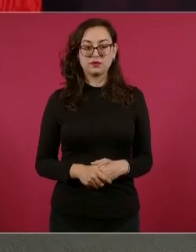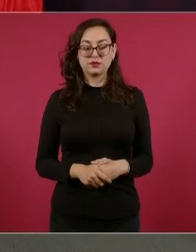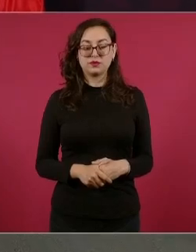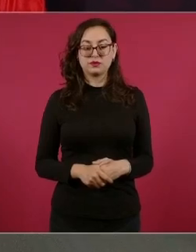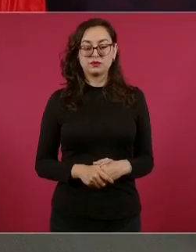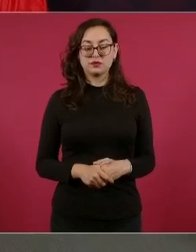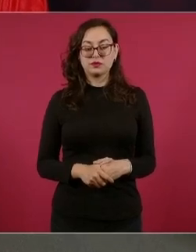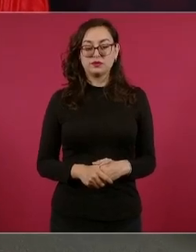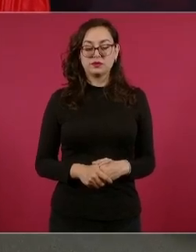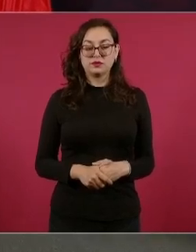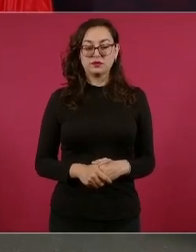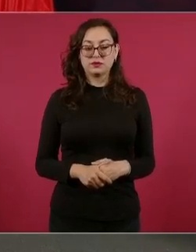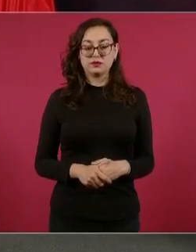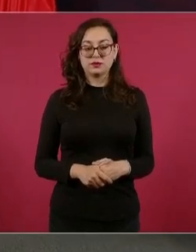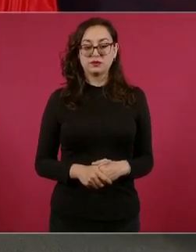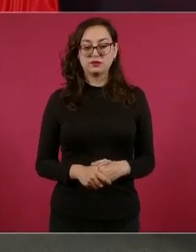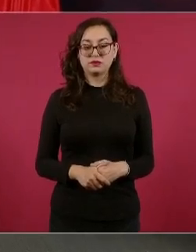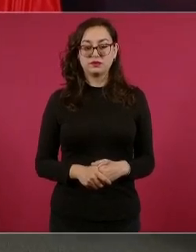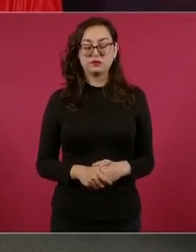Todavía no